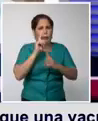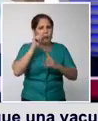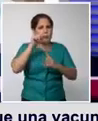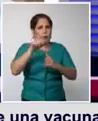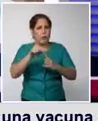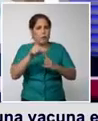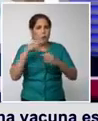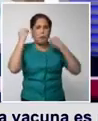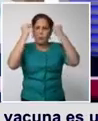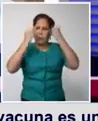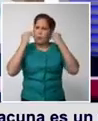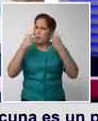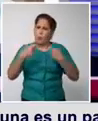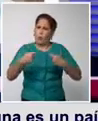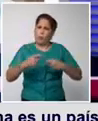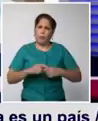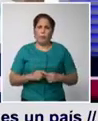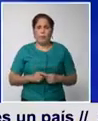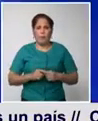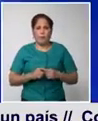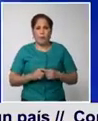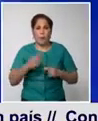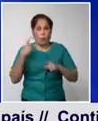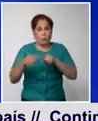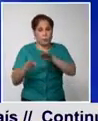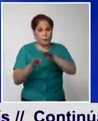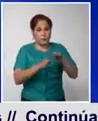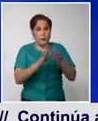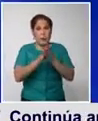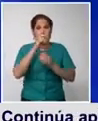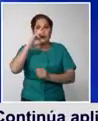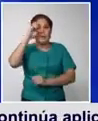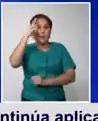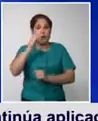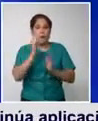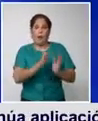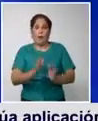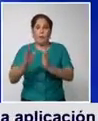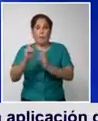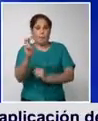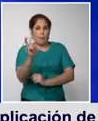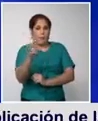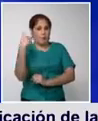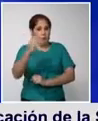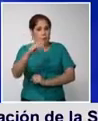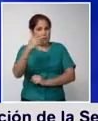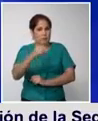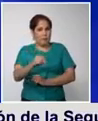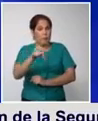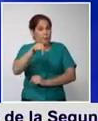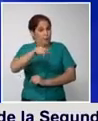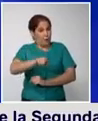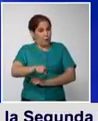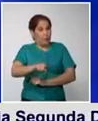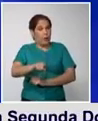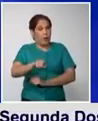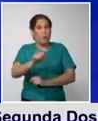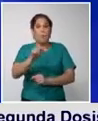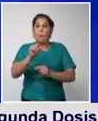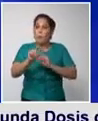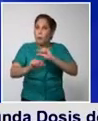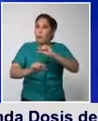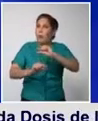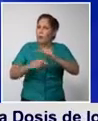qué preocuparse por eso. Mambisa, que avanza hacia fase 2 de ensayos clínicos y que en este camino todavía tiene